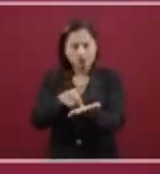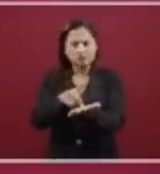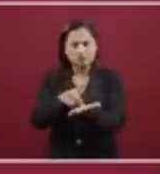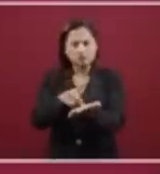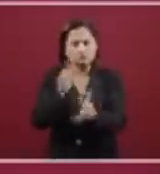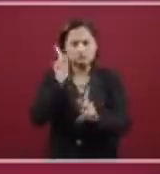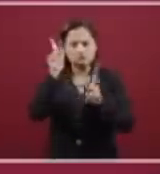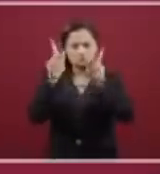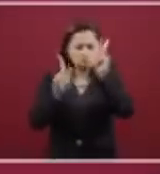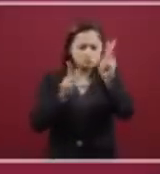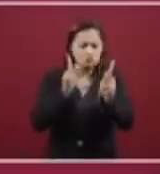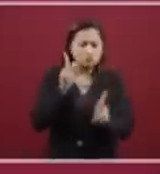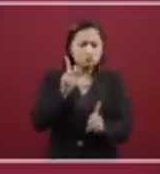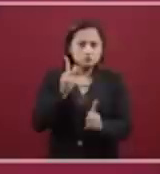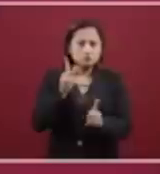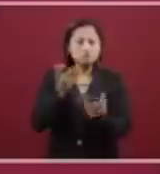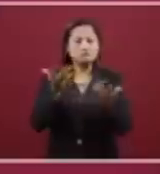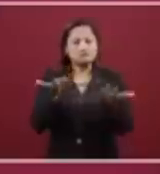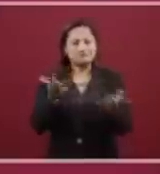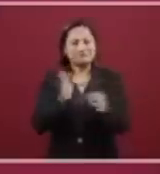por eso hoy